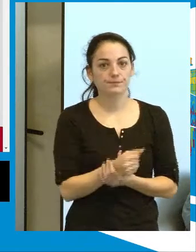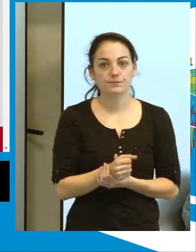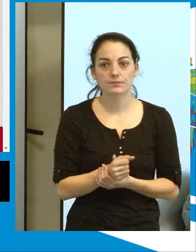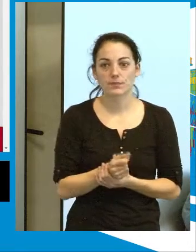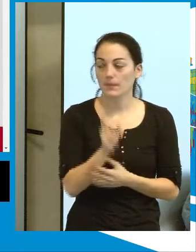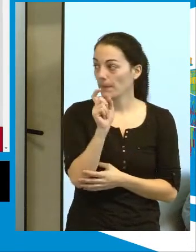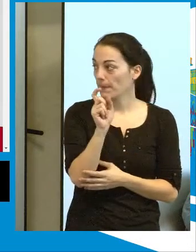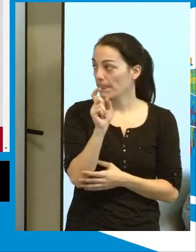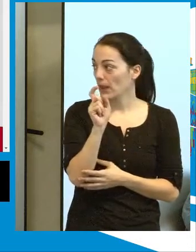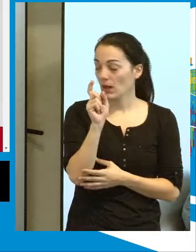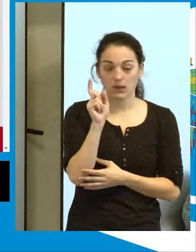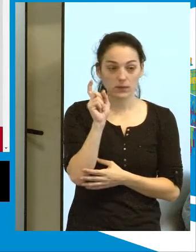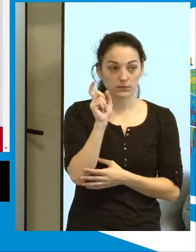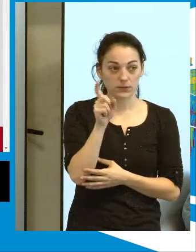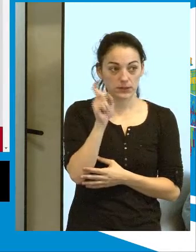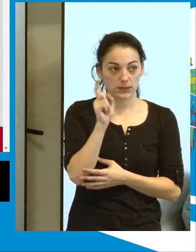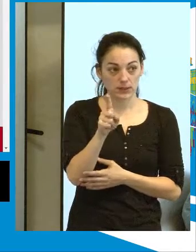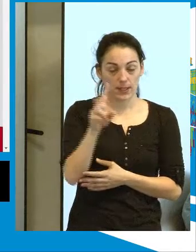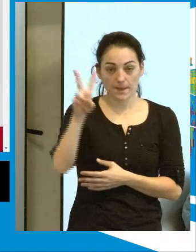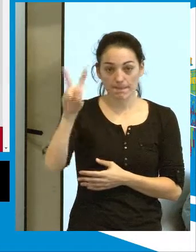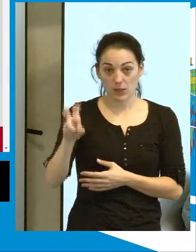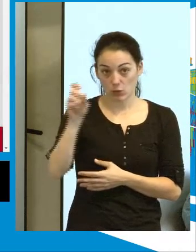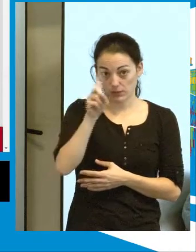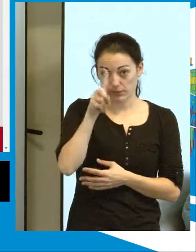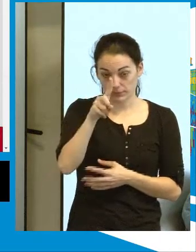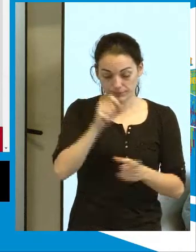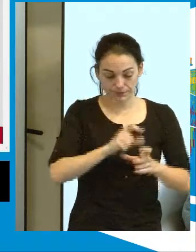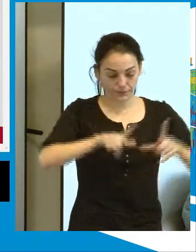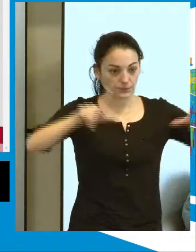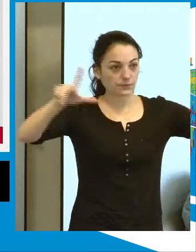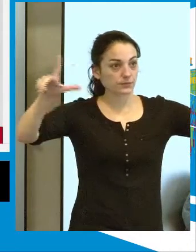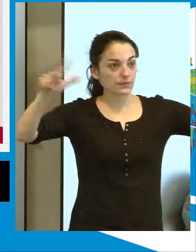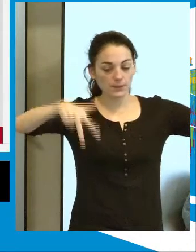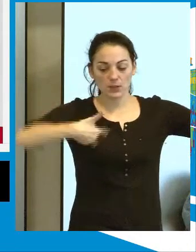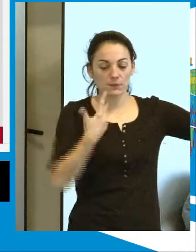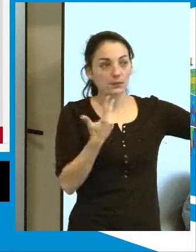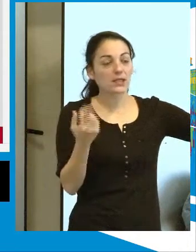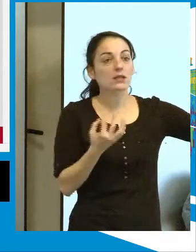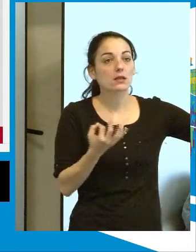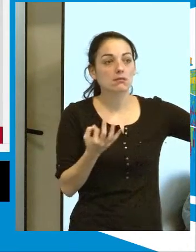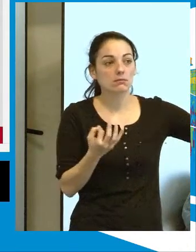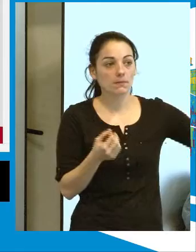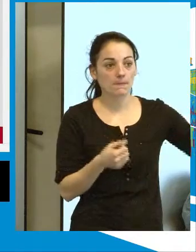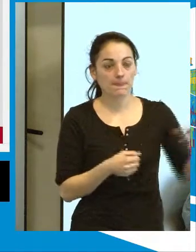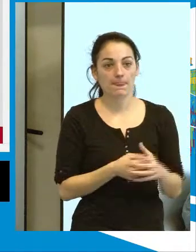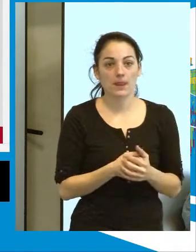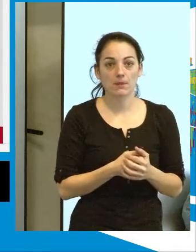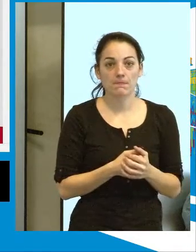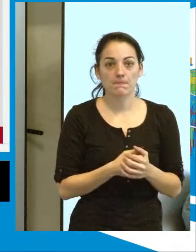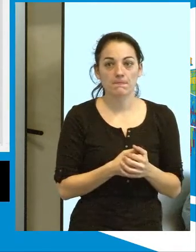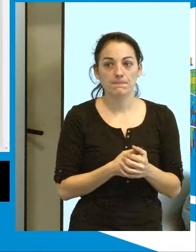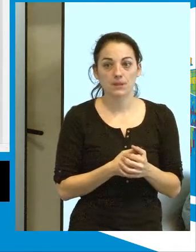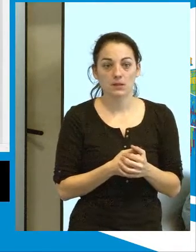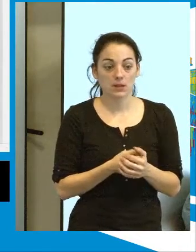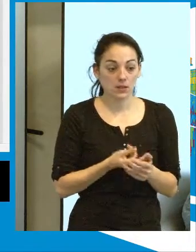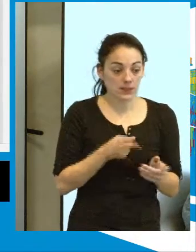Podemos pinchar, digamos, el teclado virtual, ahora ya no tiene barrido, y lo que nos va a permitir, de alguna manera, es que, bueno, pues